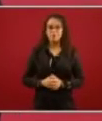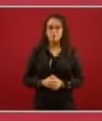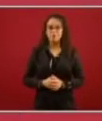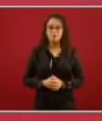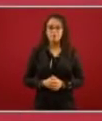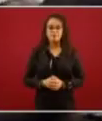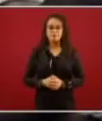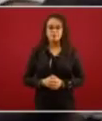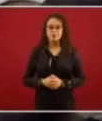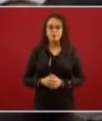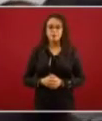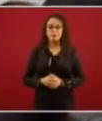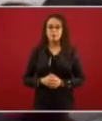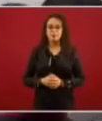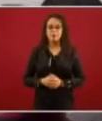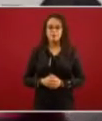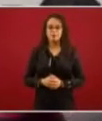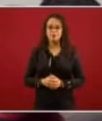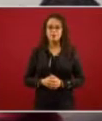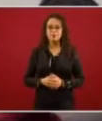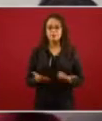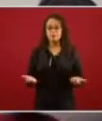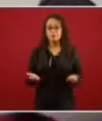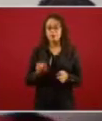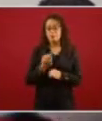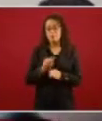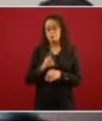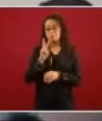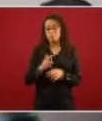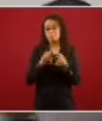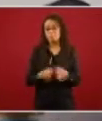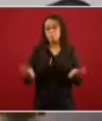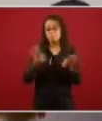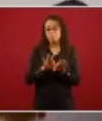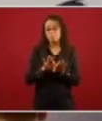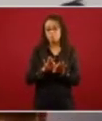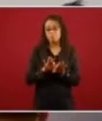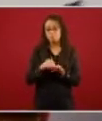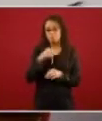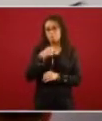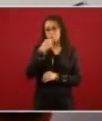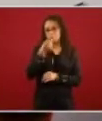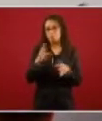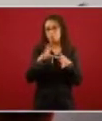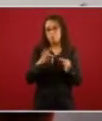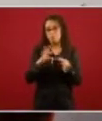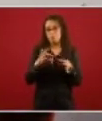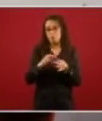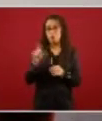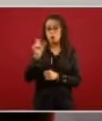Y aquí es importante decir que muchas veces en política hay que